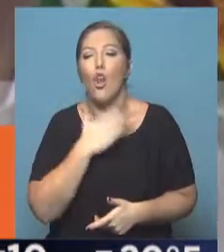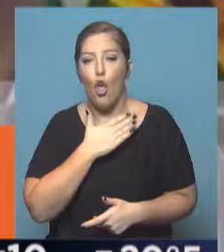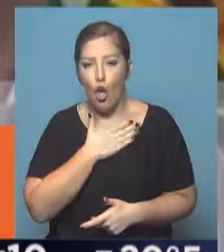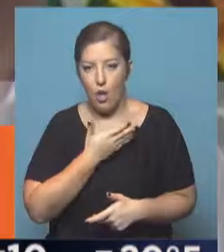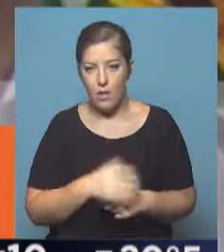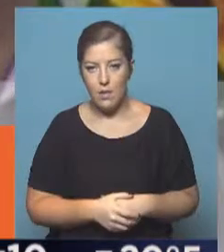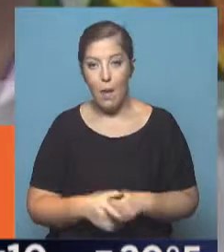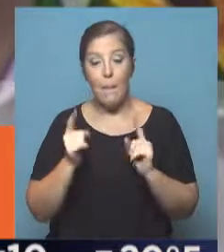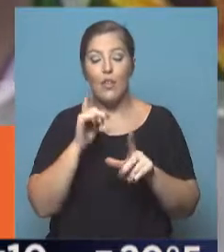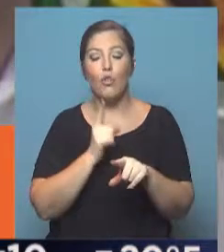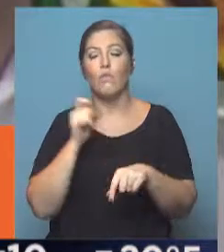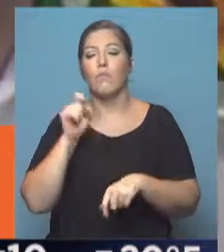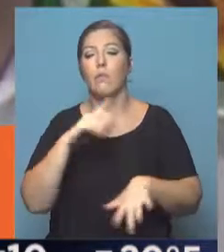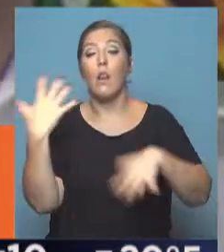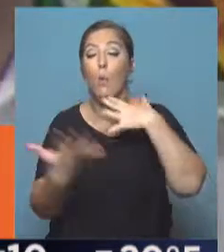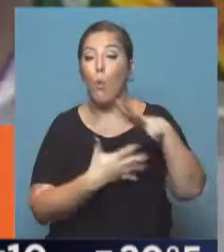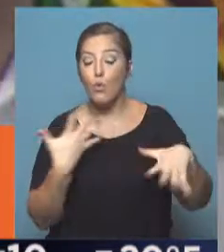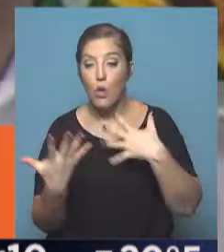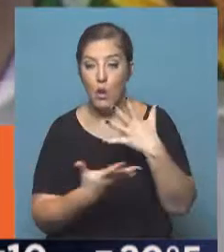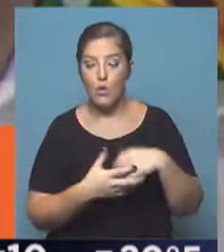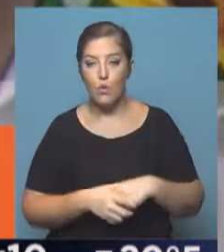maestro de los revolucionarios.